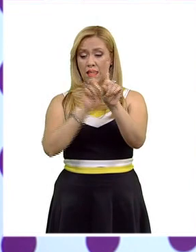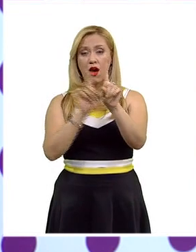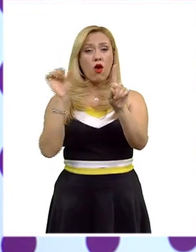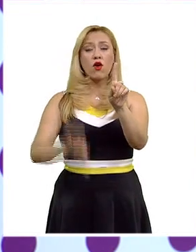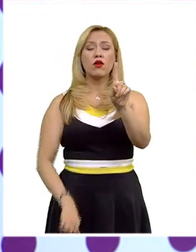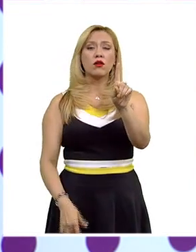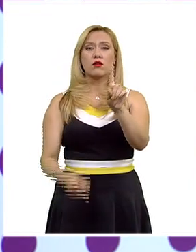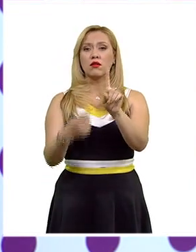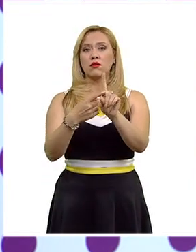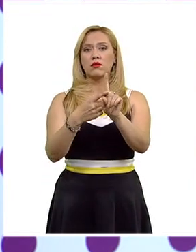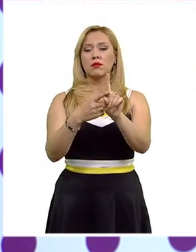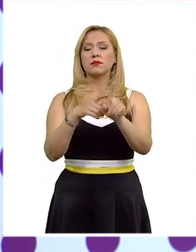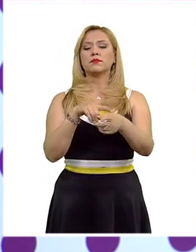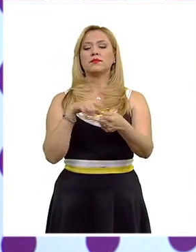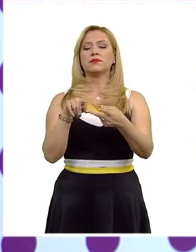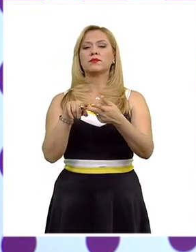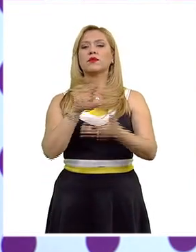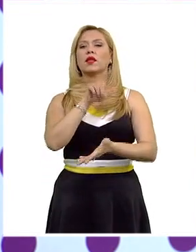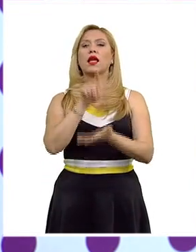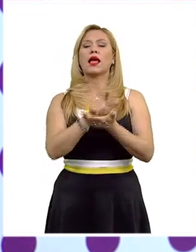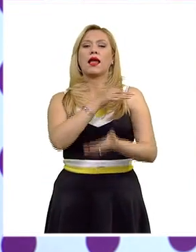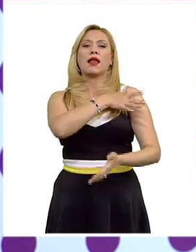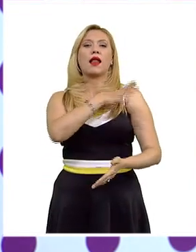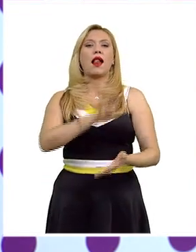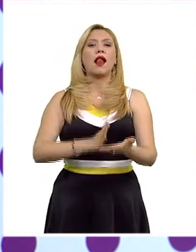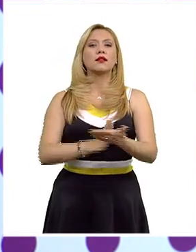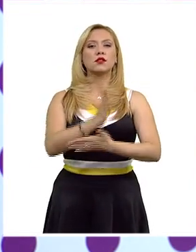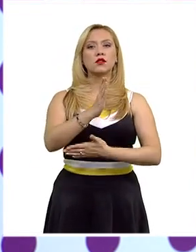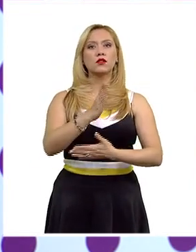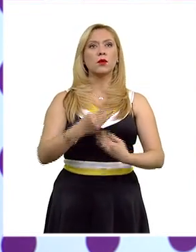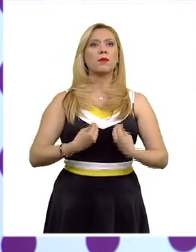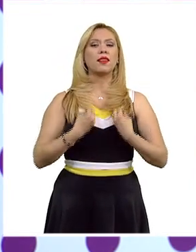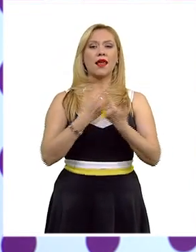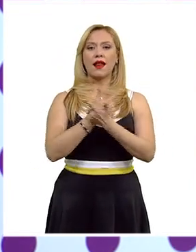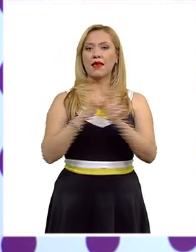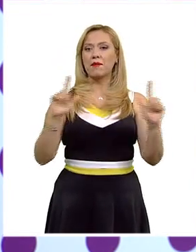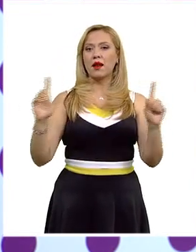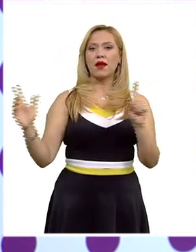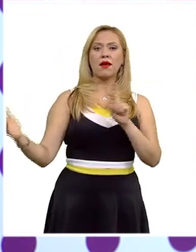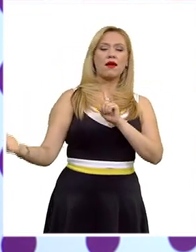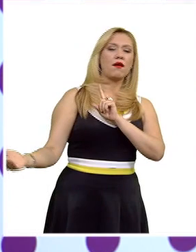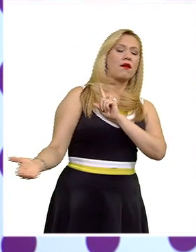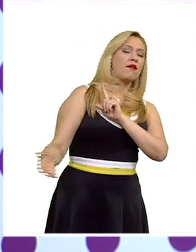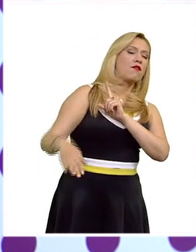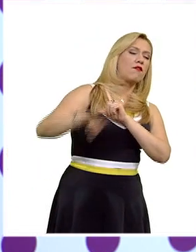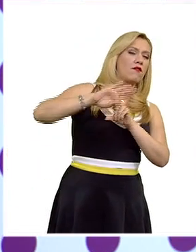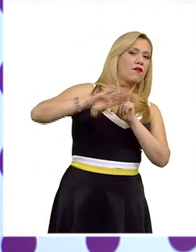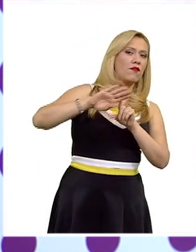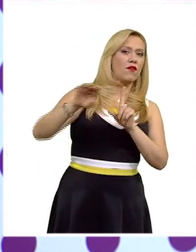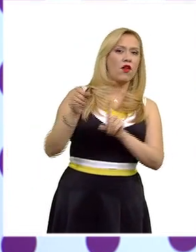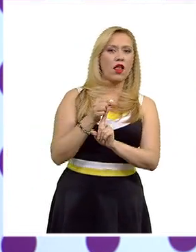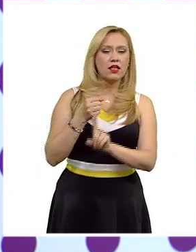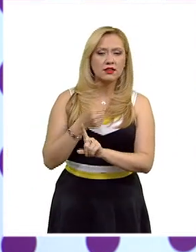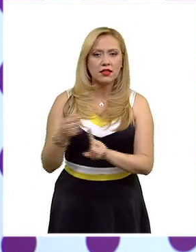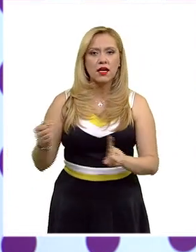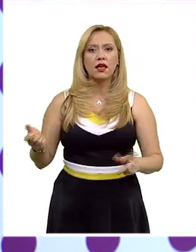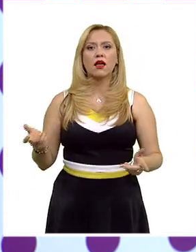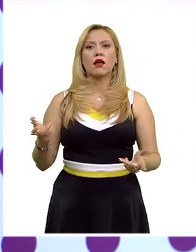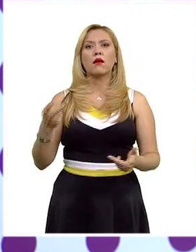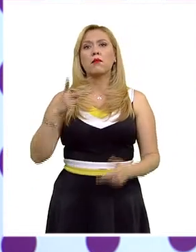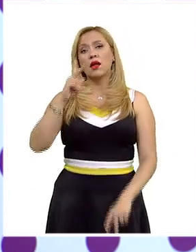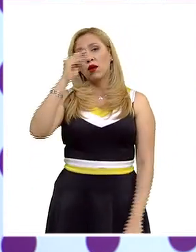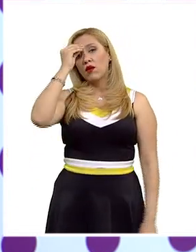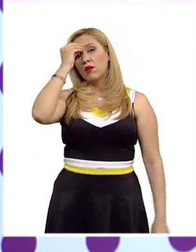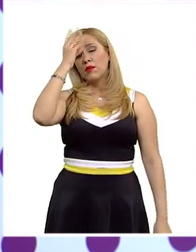evento. Tenemos la Ley General de Acceso de las Mujeres a una Vida libre de violencia, pero creo que también tenemos algo que hemos olvidado